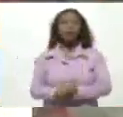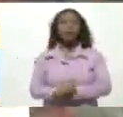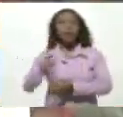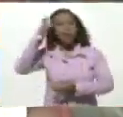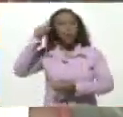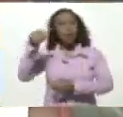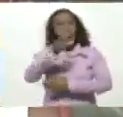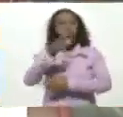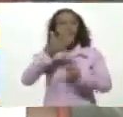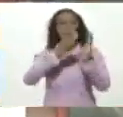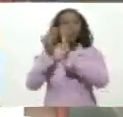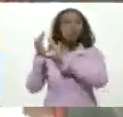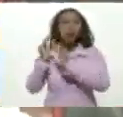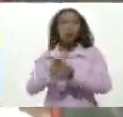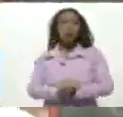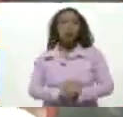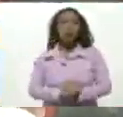ciudades comunales.